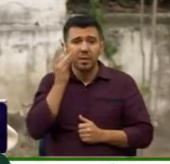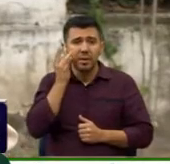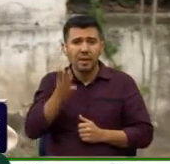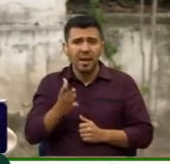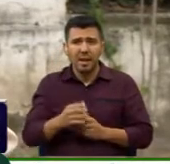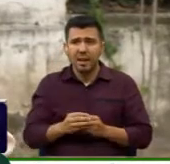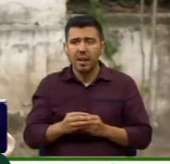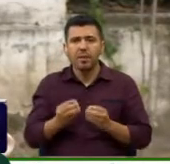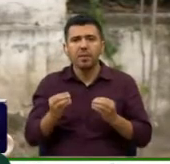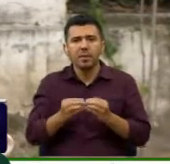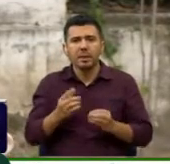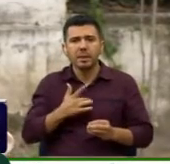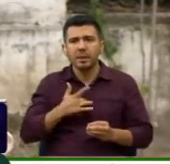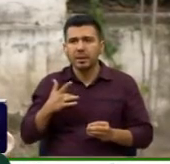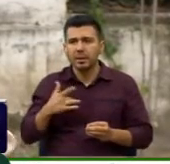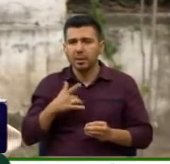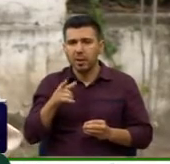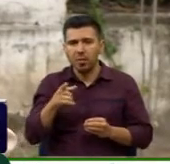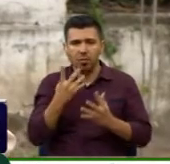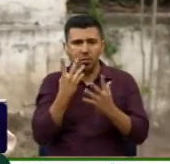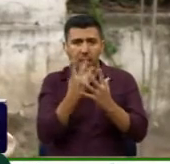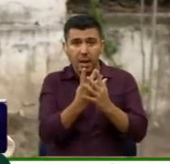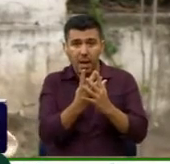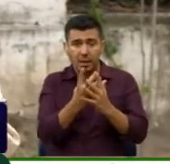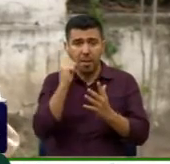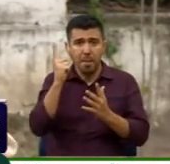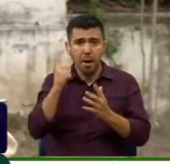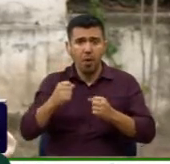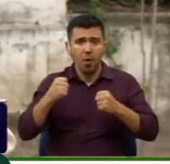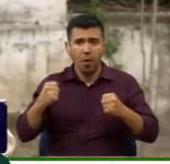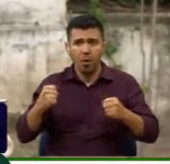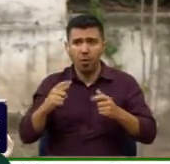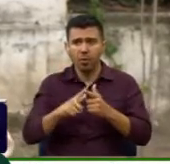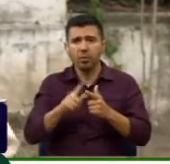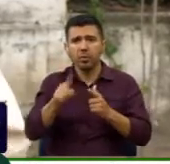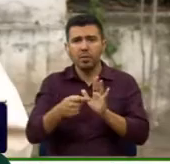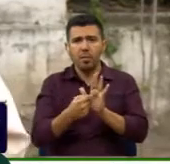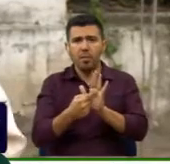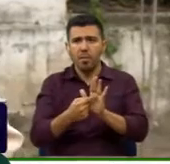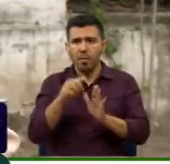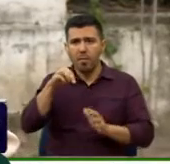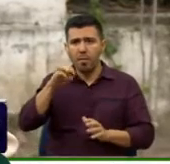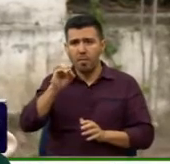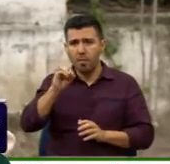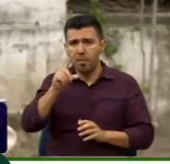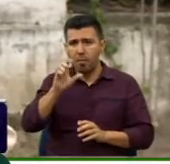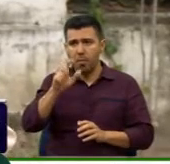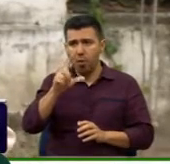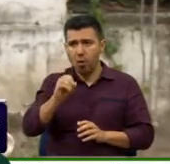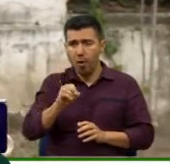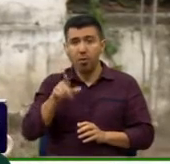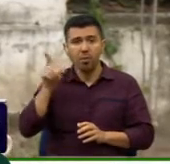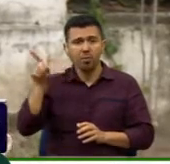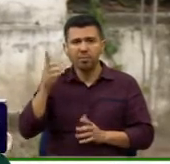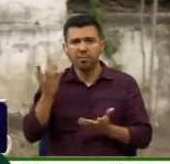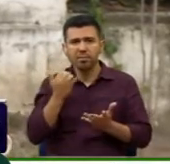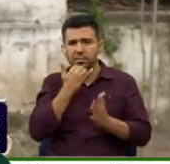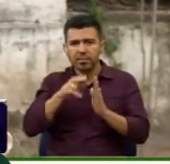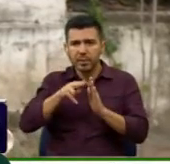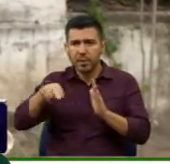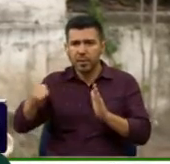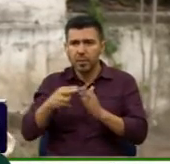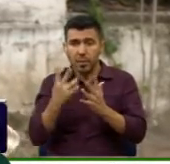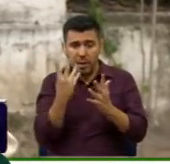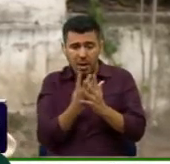en las cárceles para lo gordo del modelo de bucaramanga primero pero los reclusos ahora son los guardias del inpec